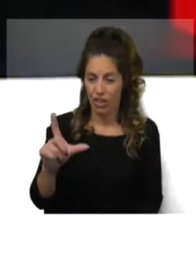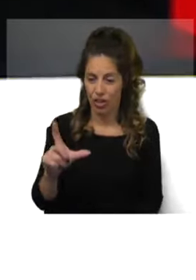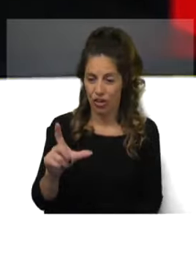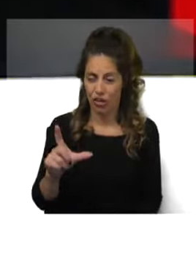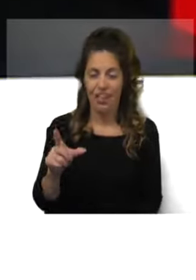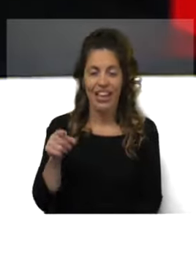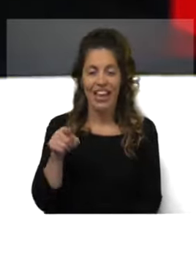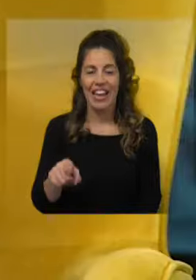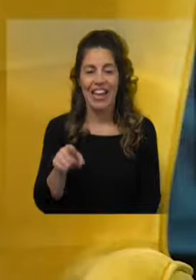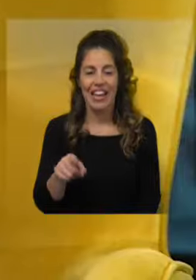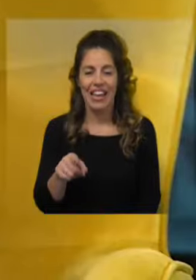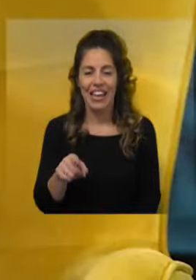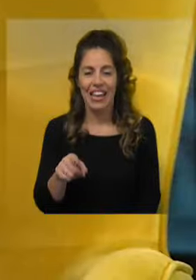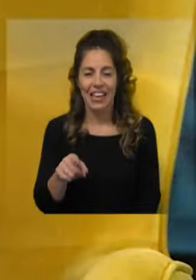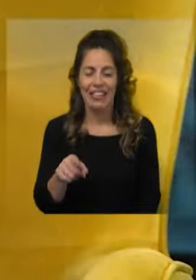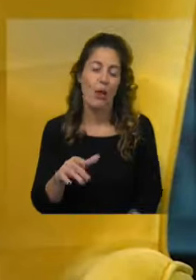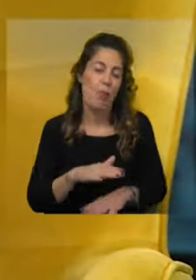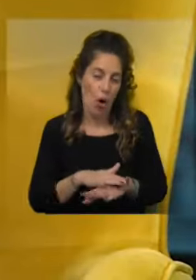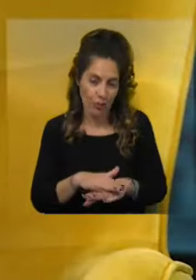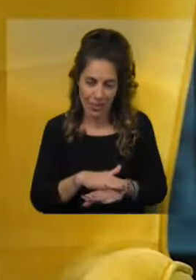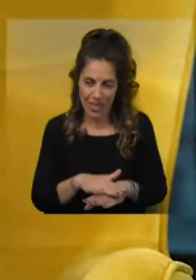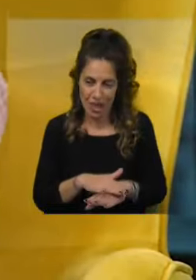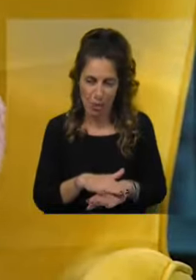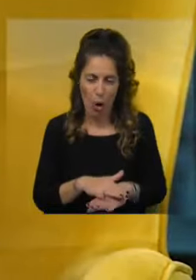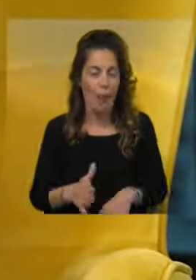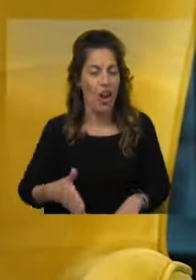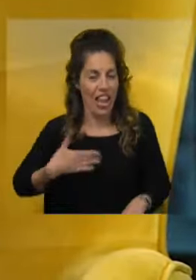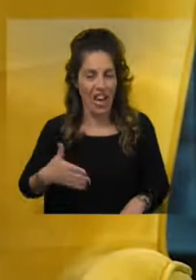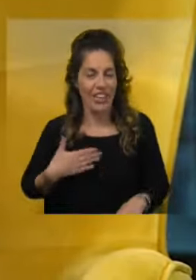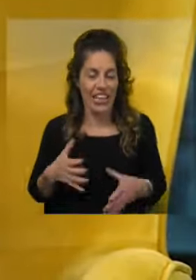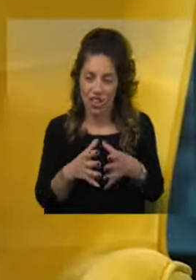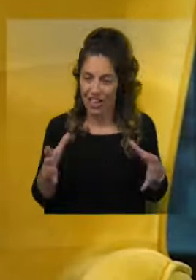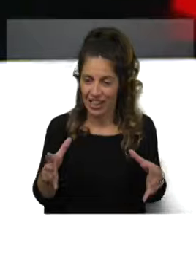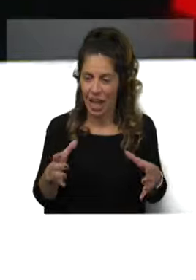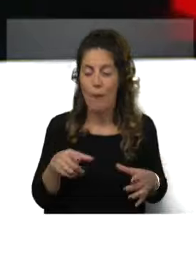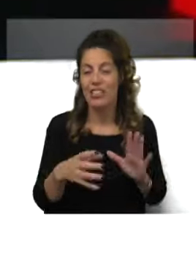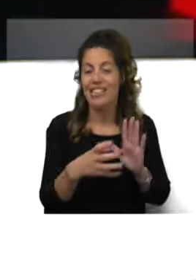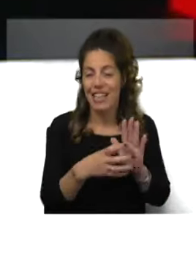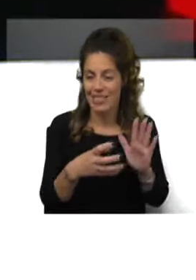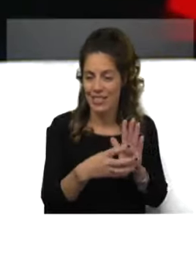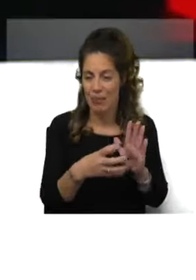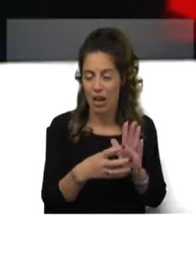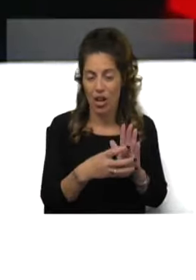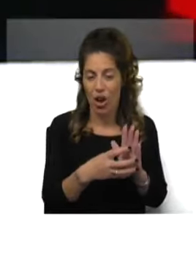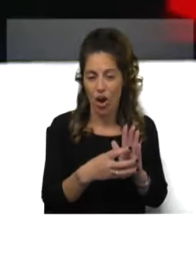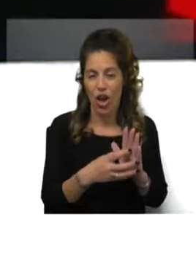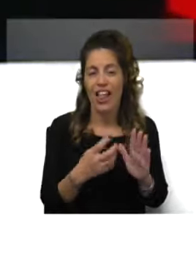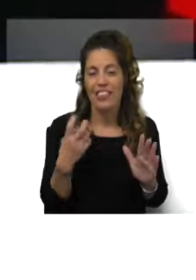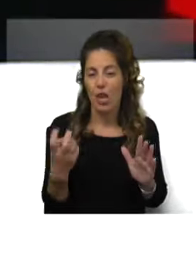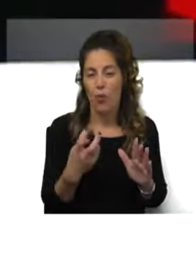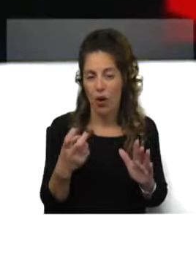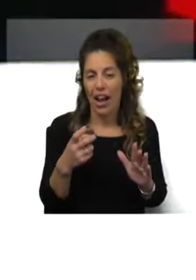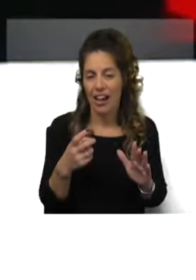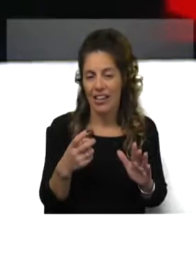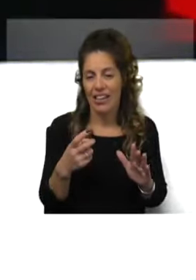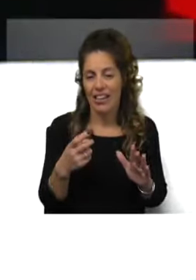él digamos hubo pero muy mínimo no O sea pero las reivindicaciones grandes es el símbolo de tratar de a su